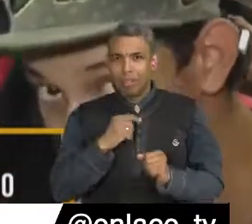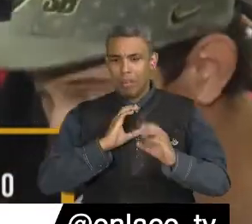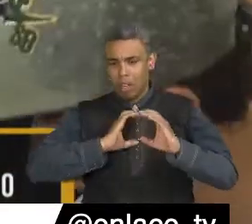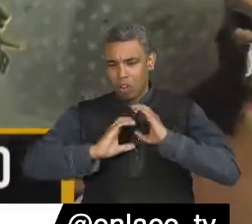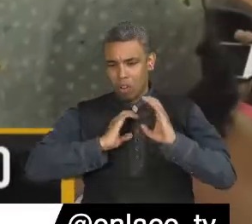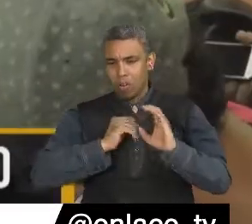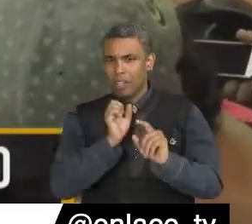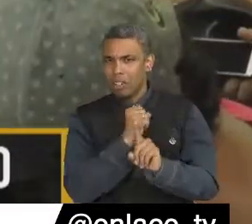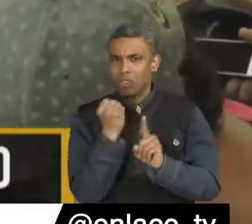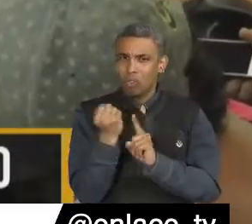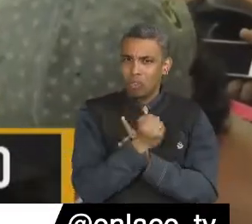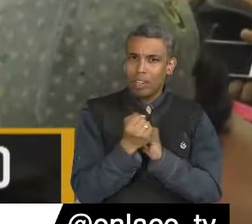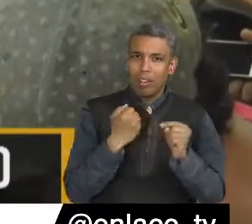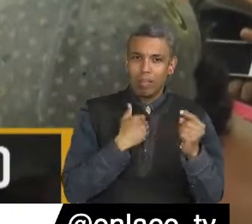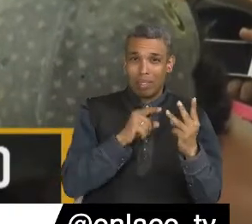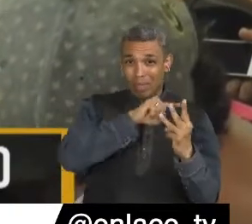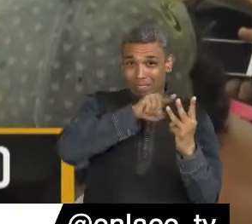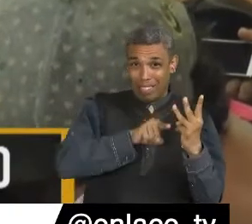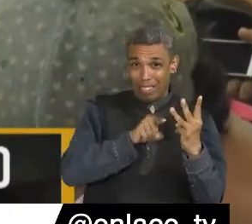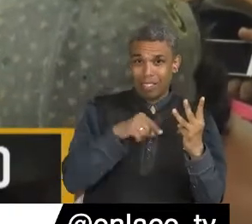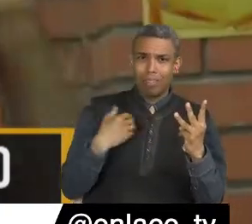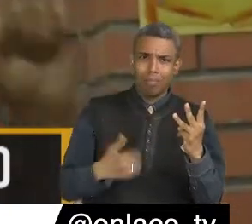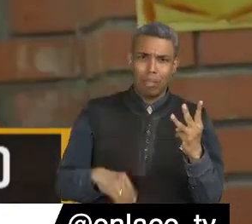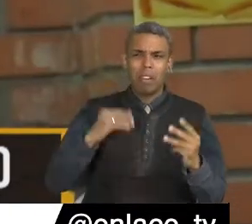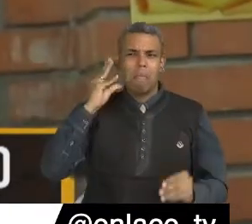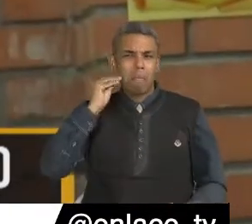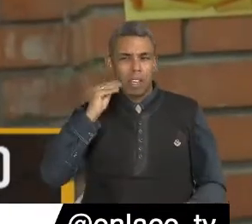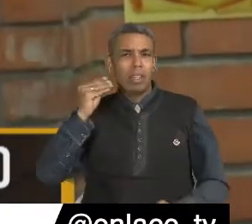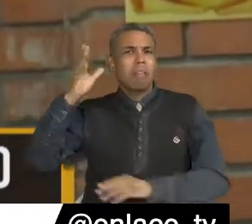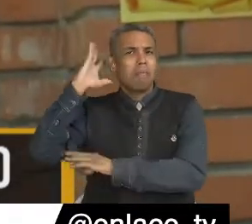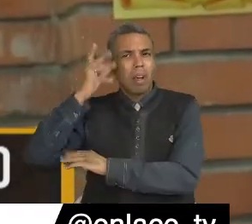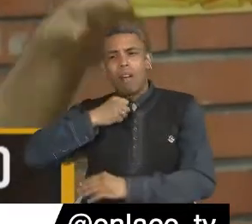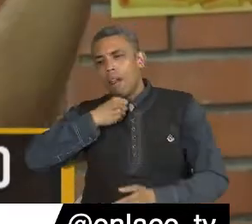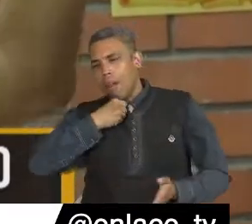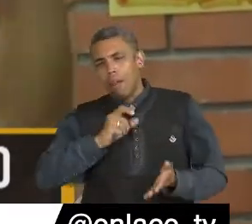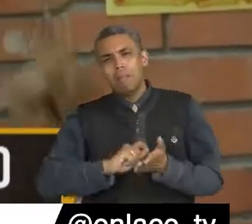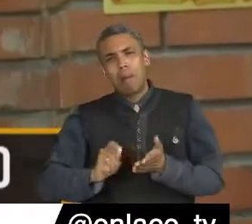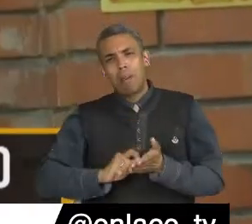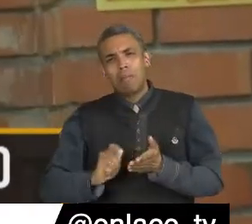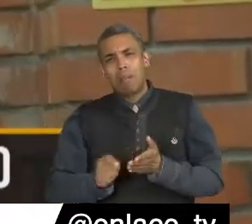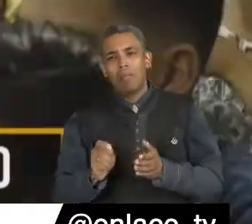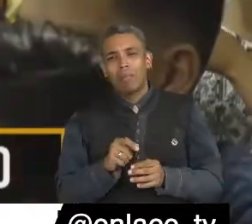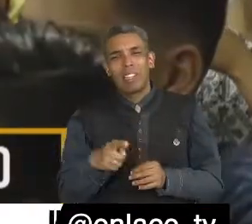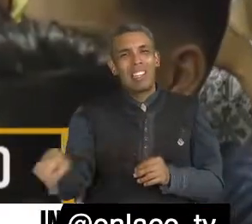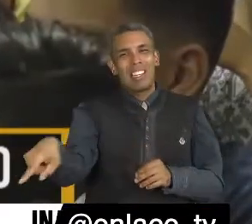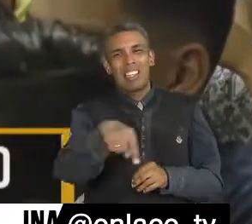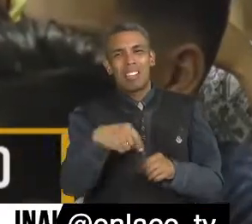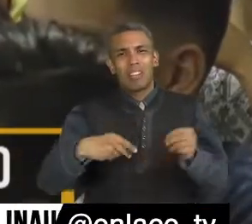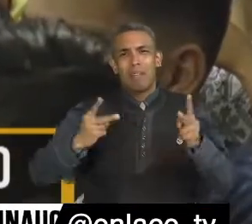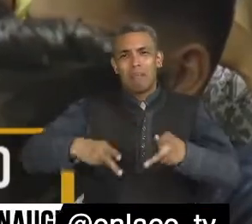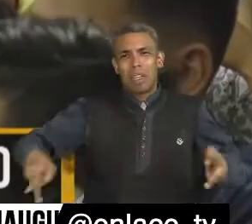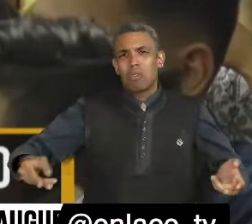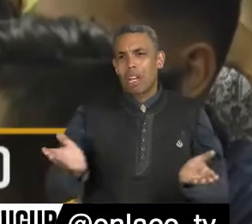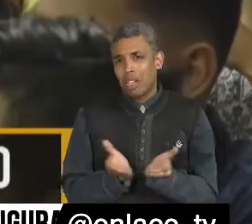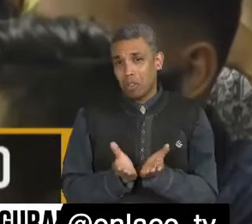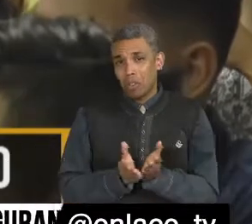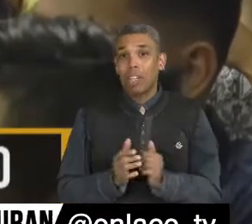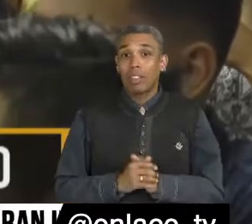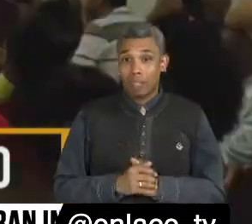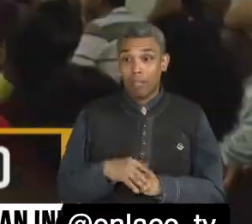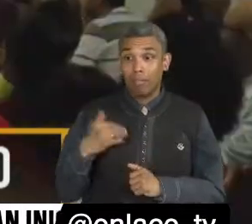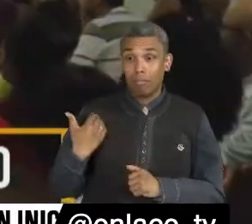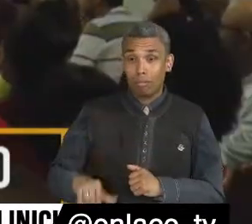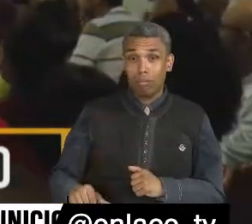pasado sobre la experiencia en medios de comunicación a estudiantes de la Facultad de Comunicación Social de la Universidad de La Paz. Uno de ellos, Manfred Gómez